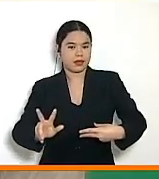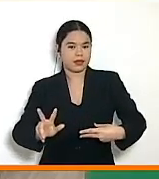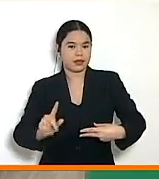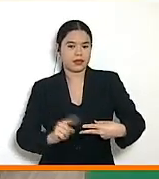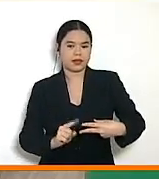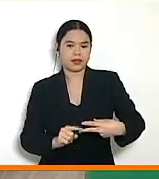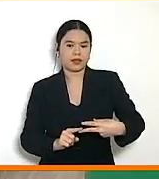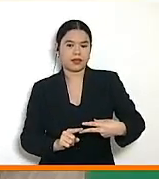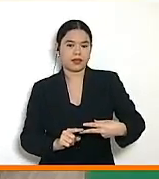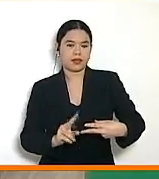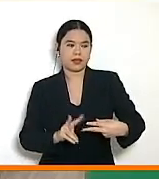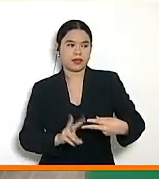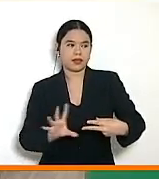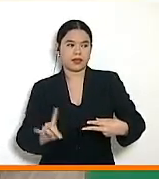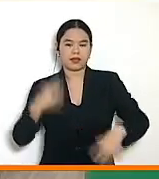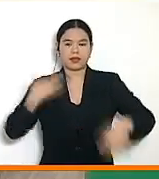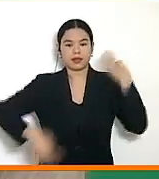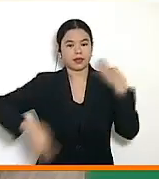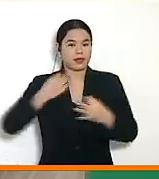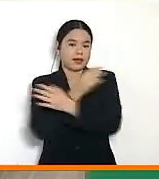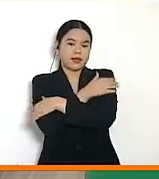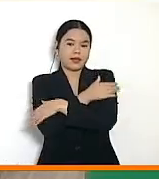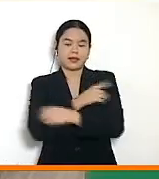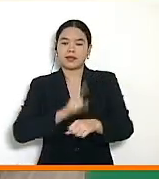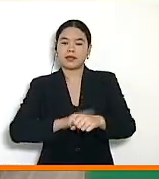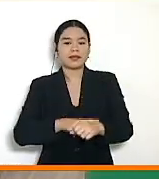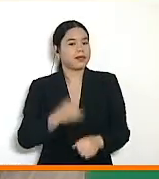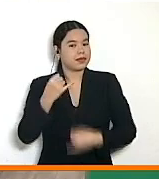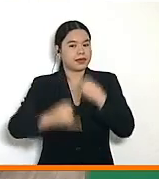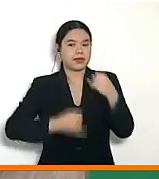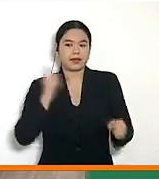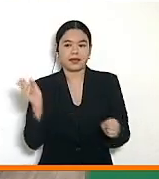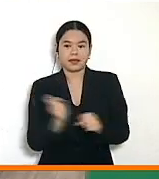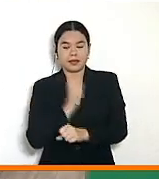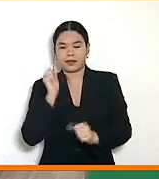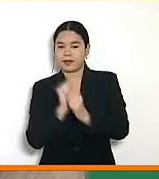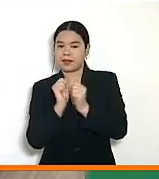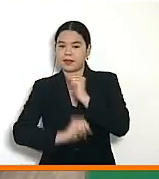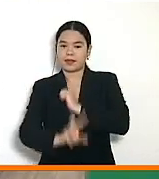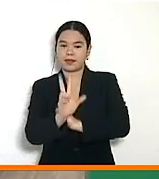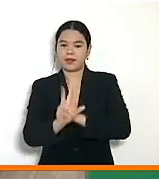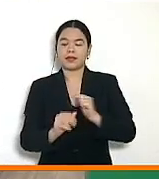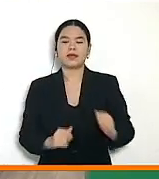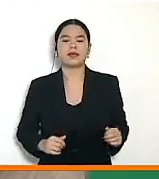228 muchas felicidades ahora acompáñenme a pegar y ganar